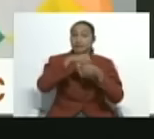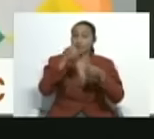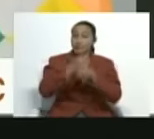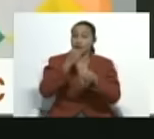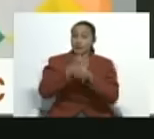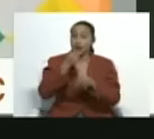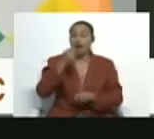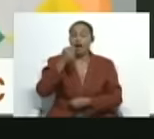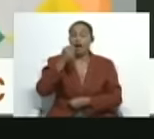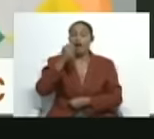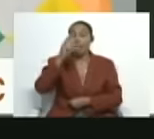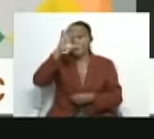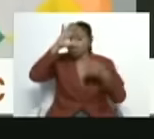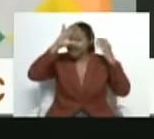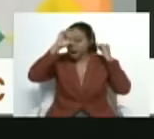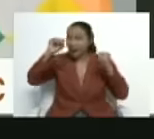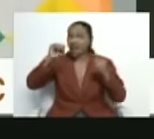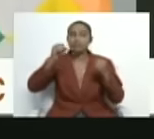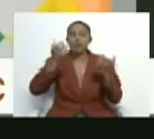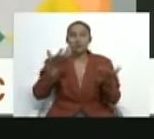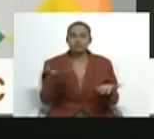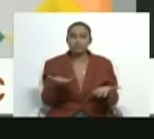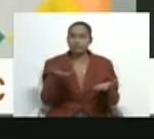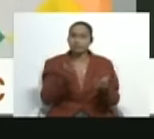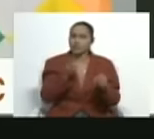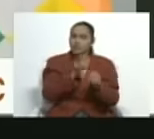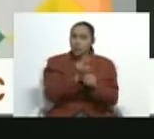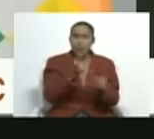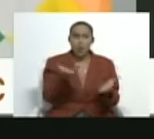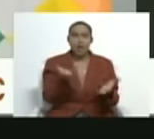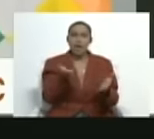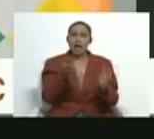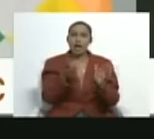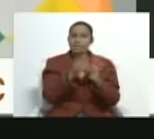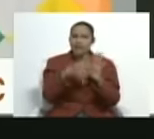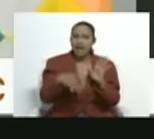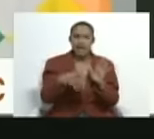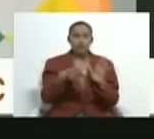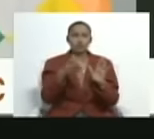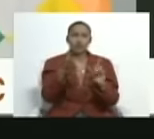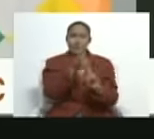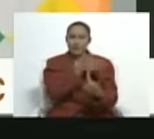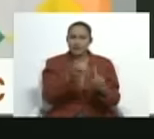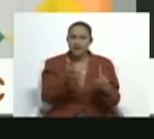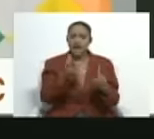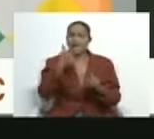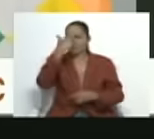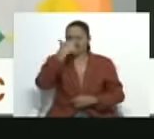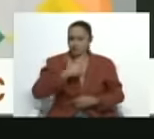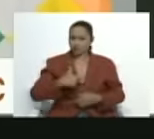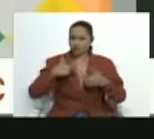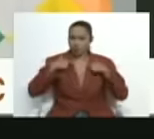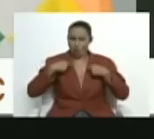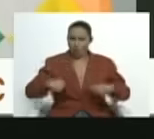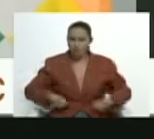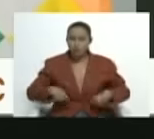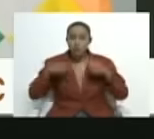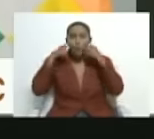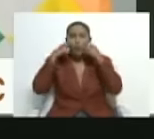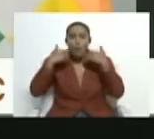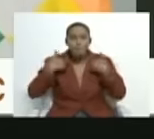normativa internacional y constituye una afrenta a su dignidad e integridad y, por